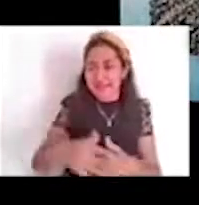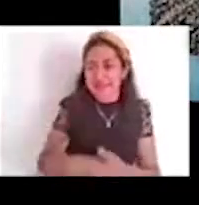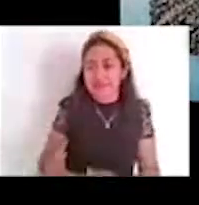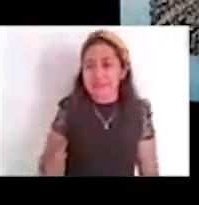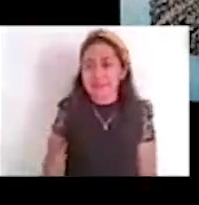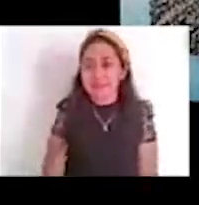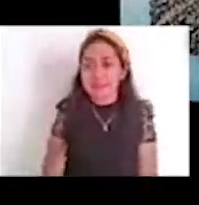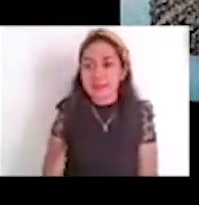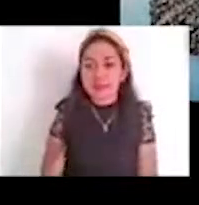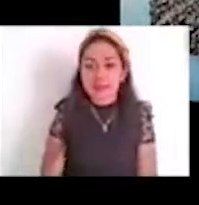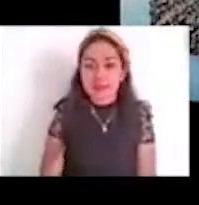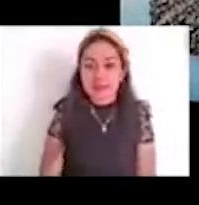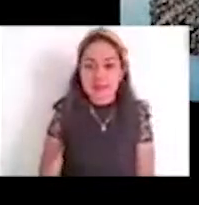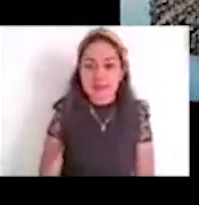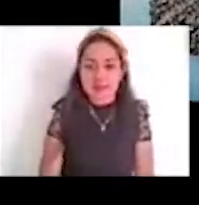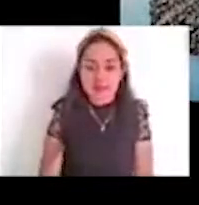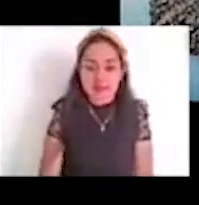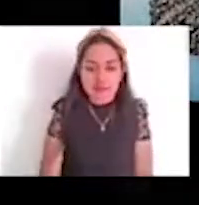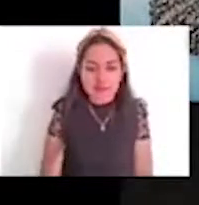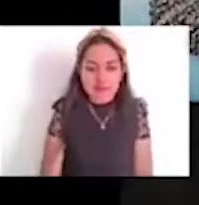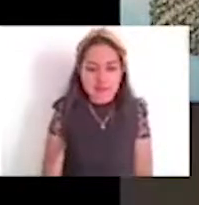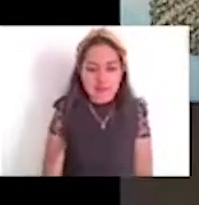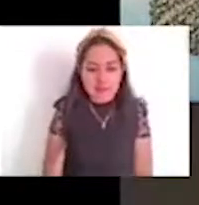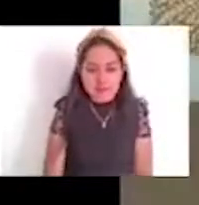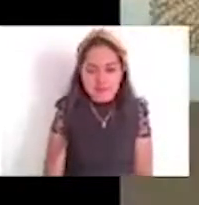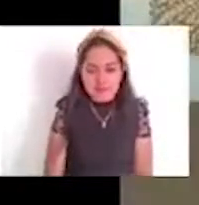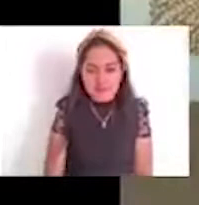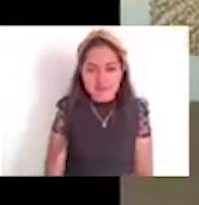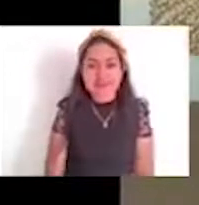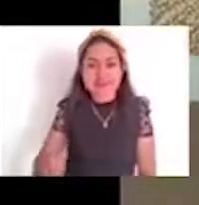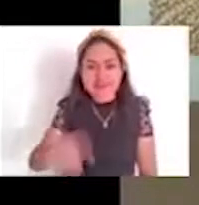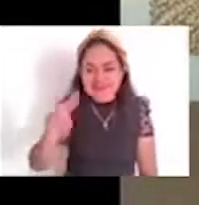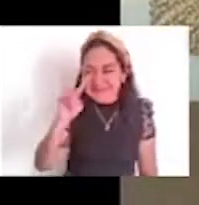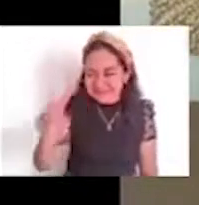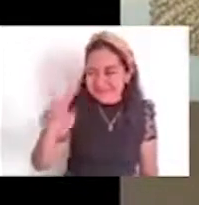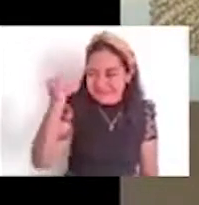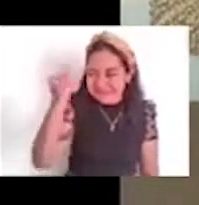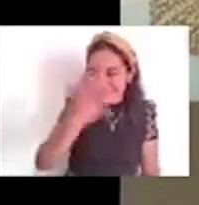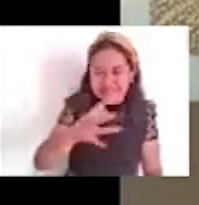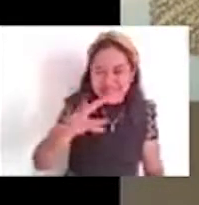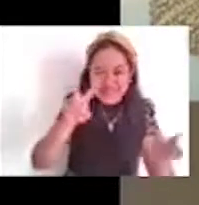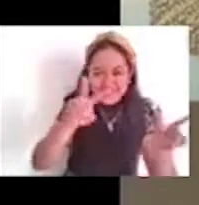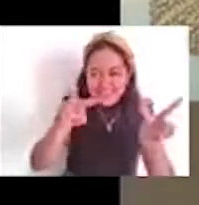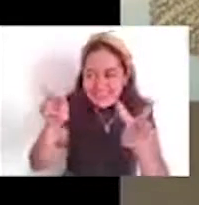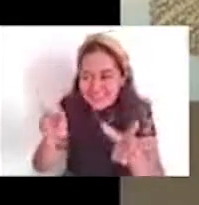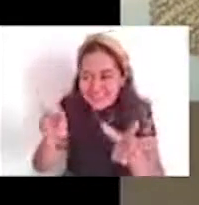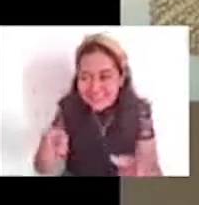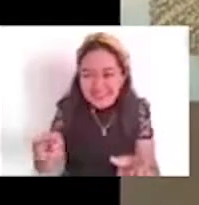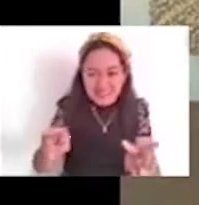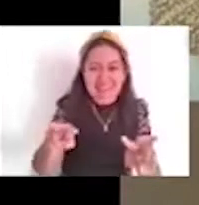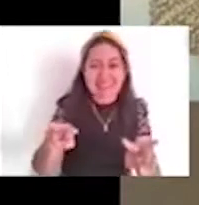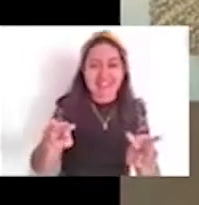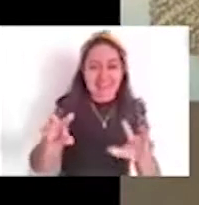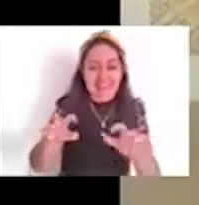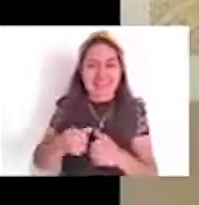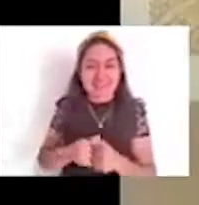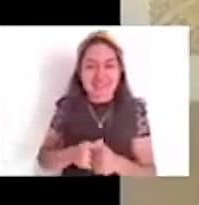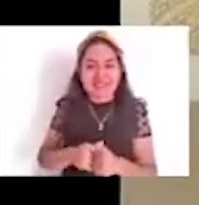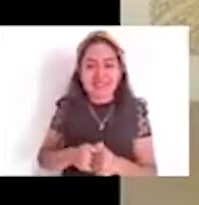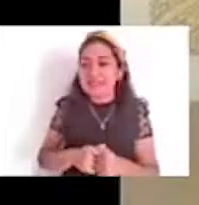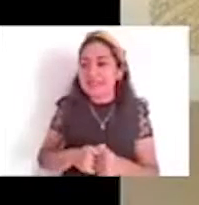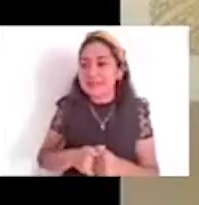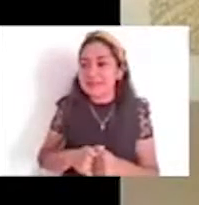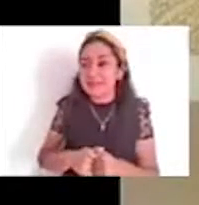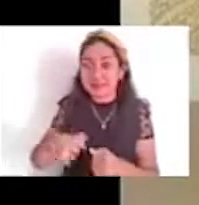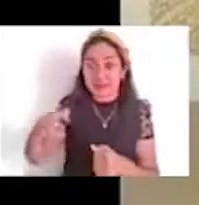El fondo fracturado, el fondo del paisaje fracturado por los edificios volcánicos que forman este